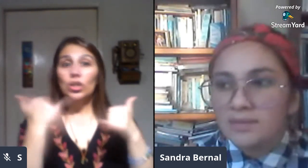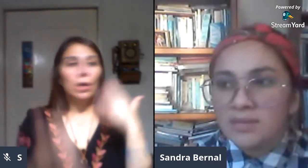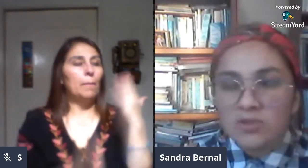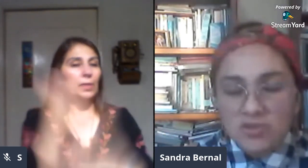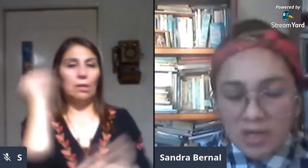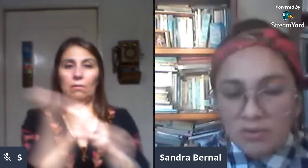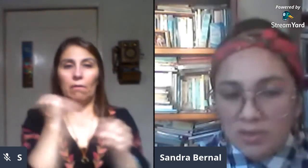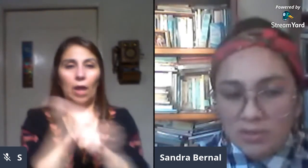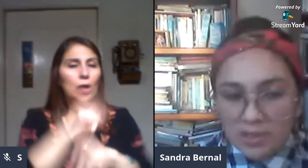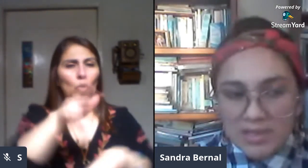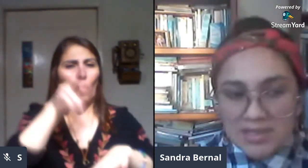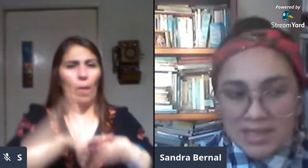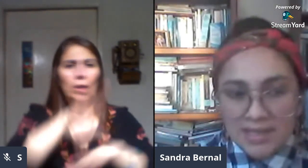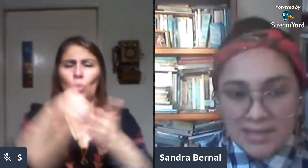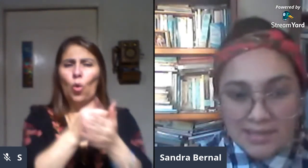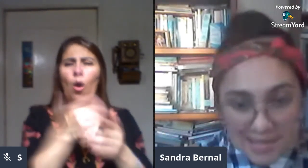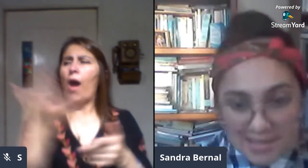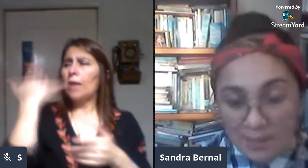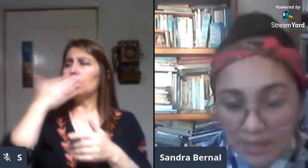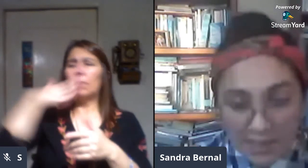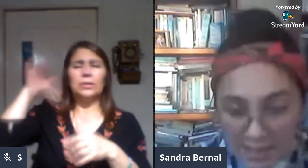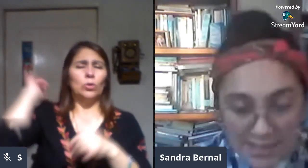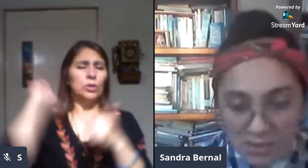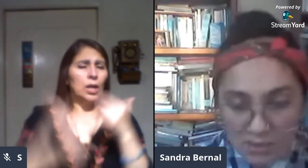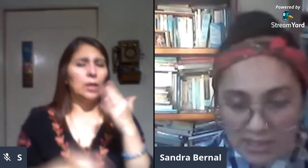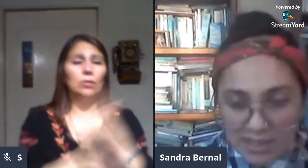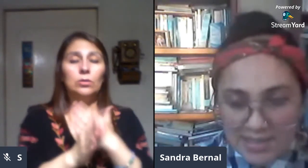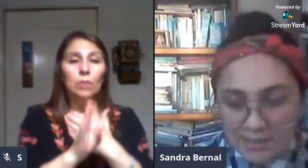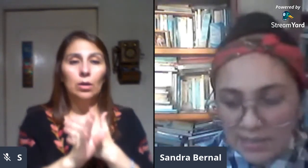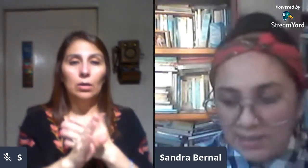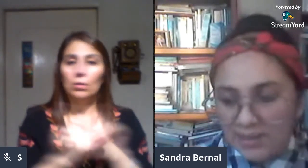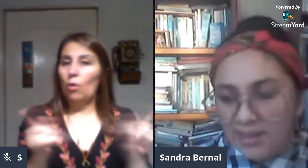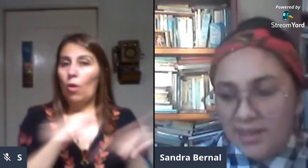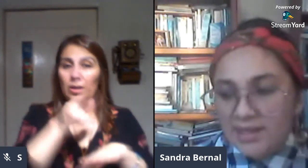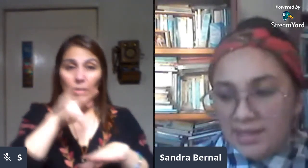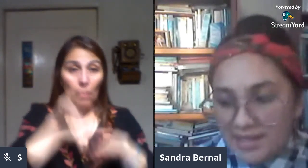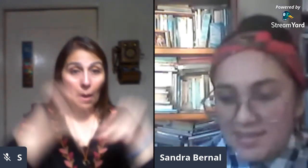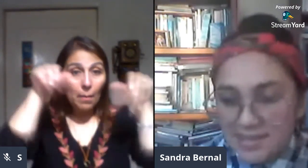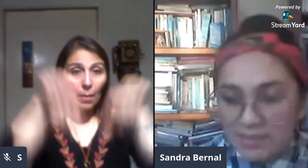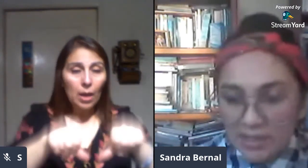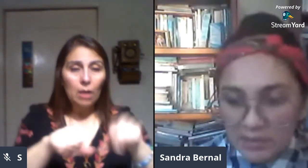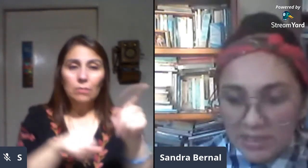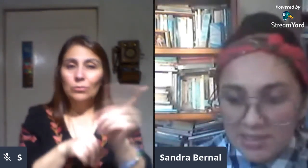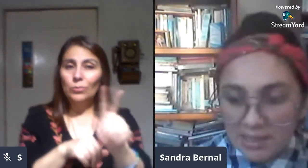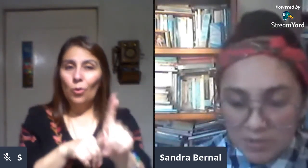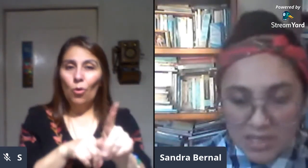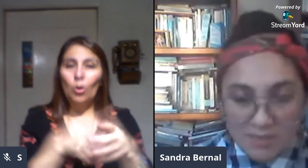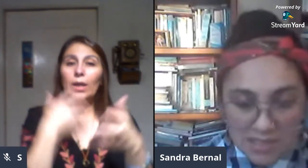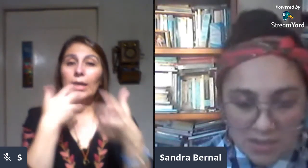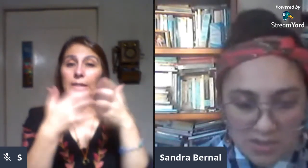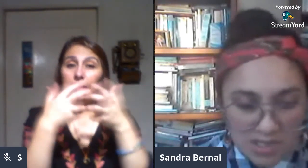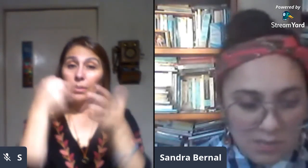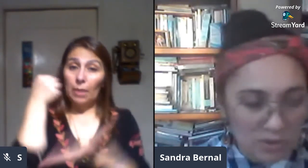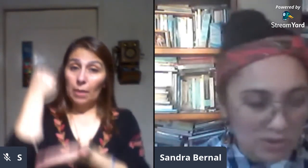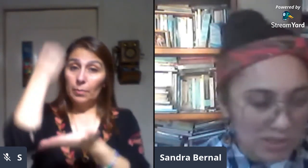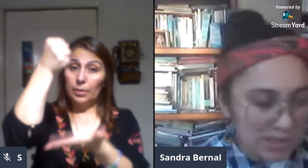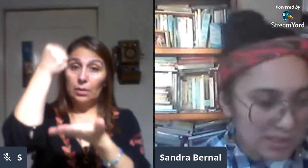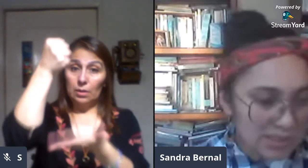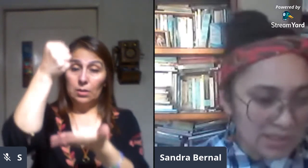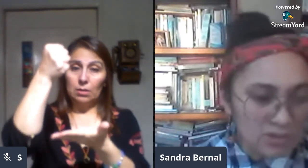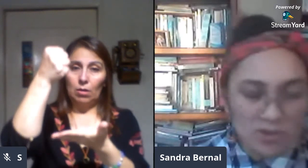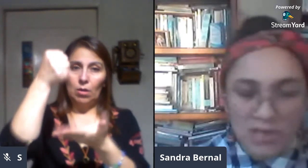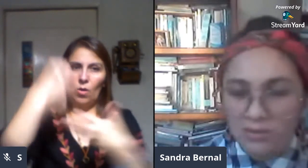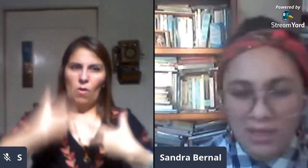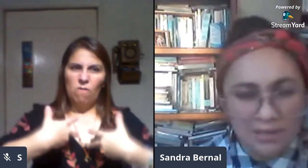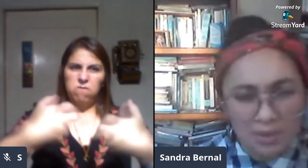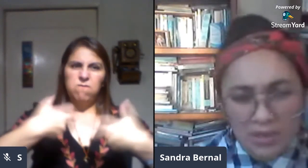ha demostrado una y otra vez que está mal, que esta normalidad está mal. Que este sistema capitalista, pues además de que nos explota,